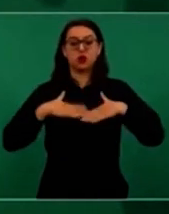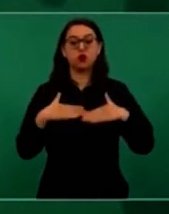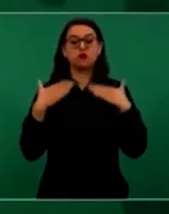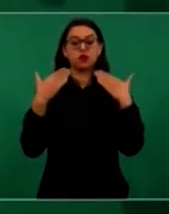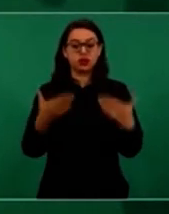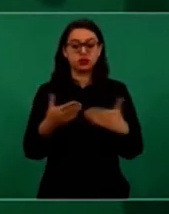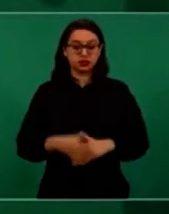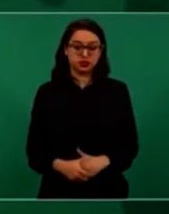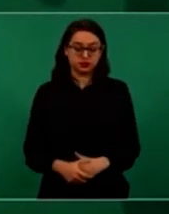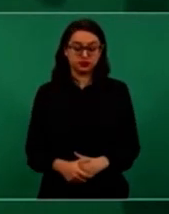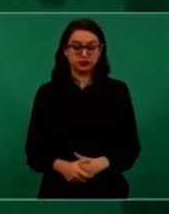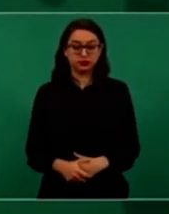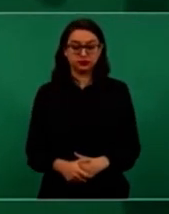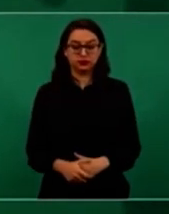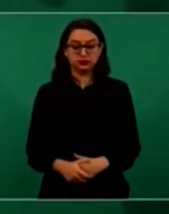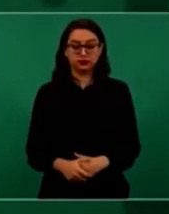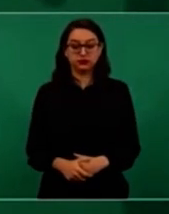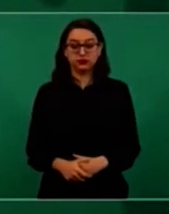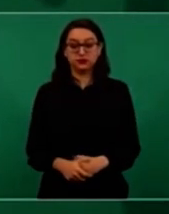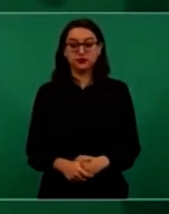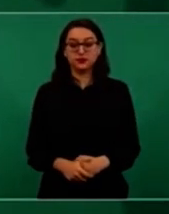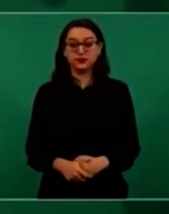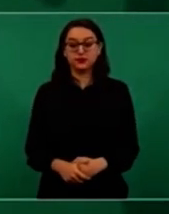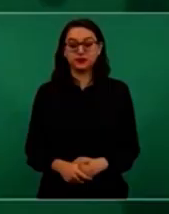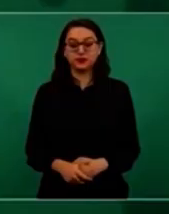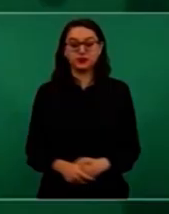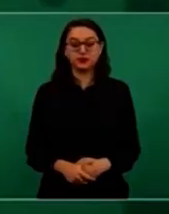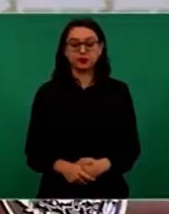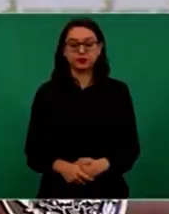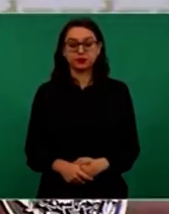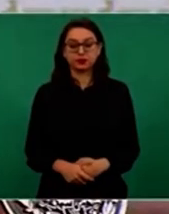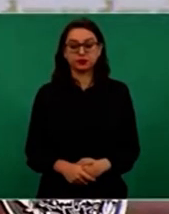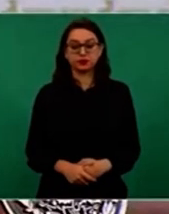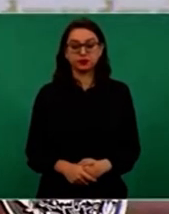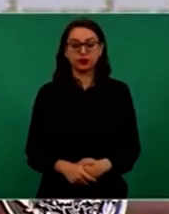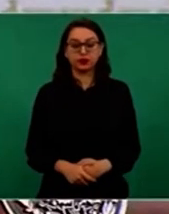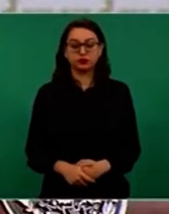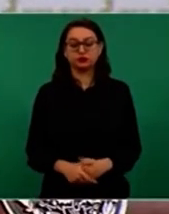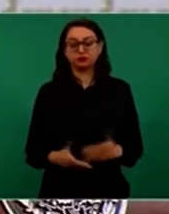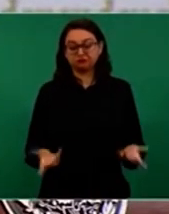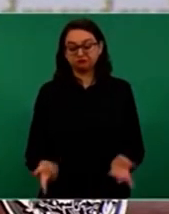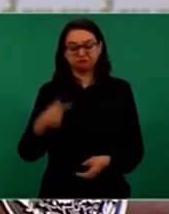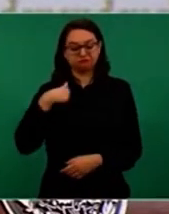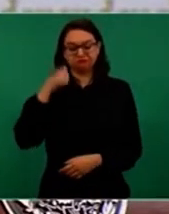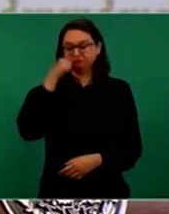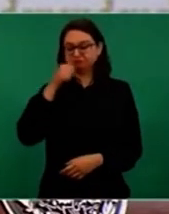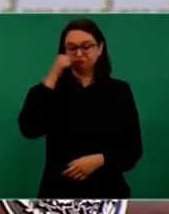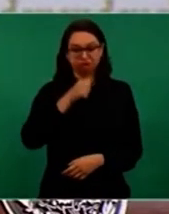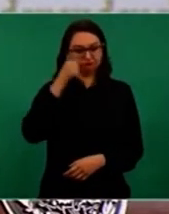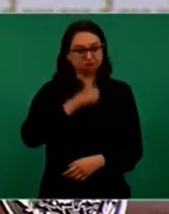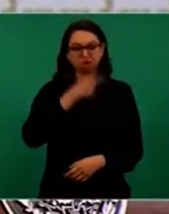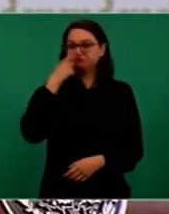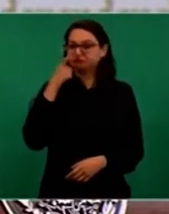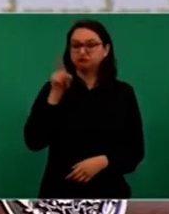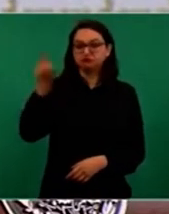Siempre he dicho que Alejandro Gelmanero es un hombre recto,